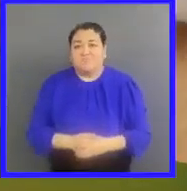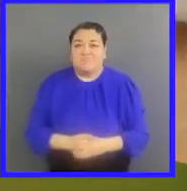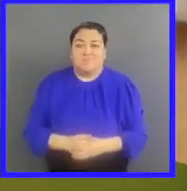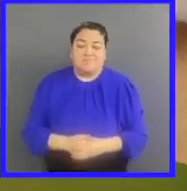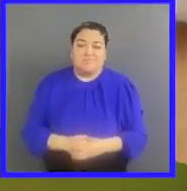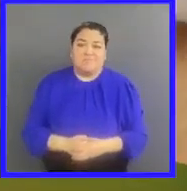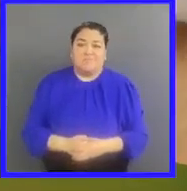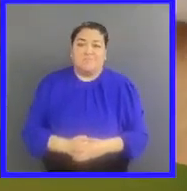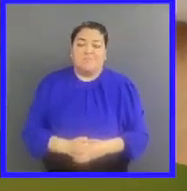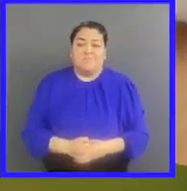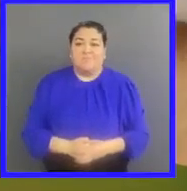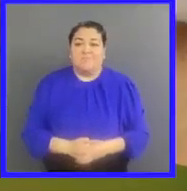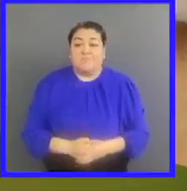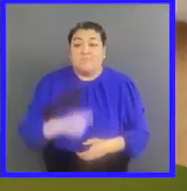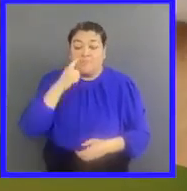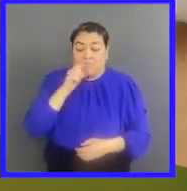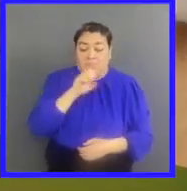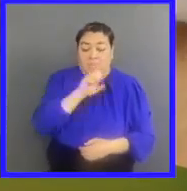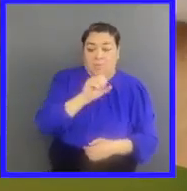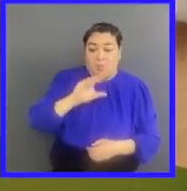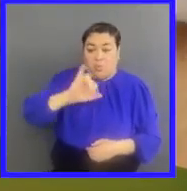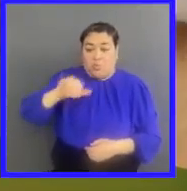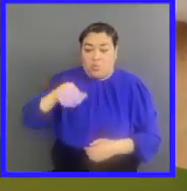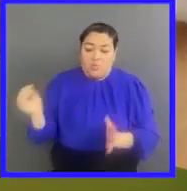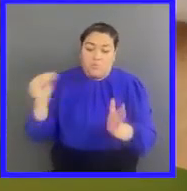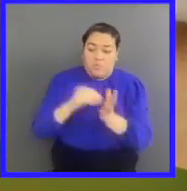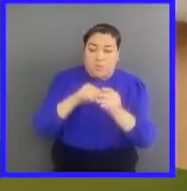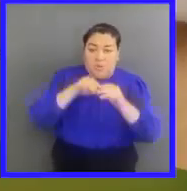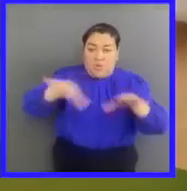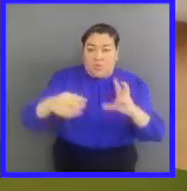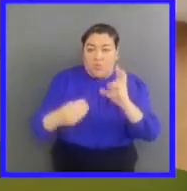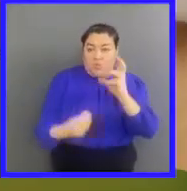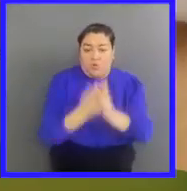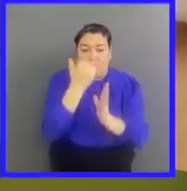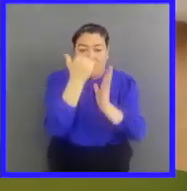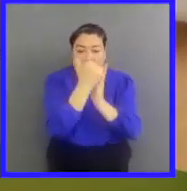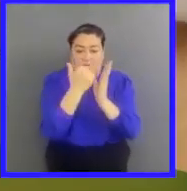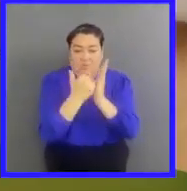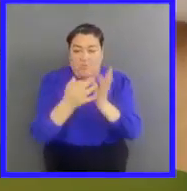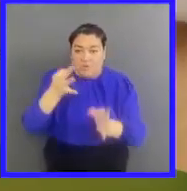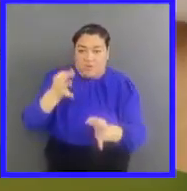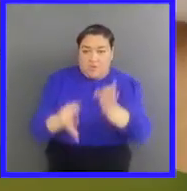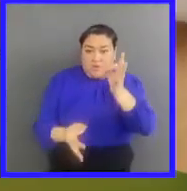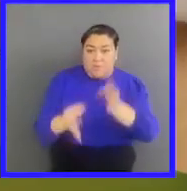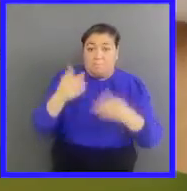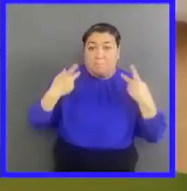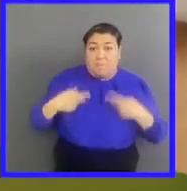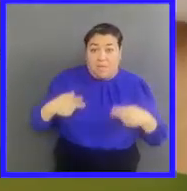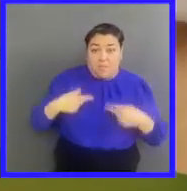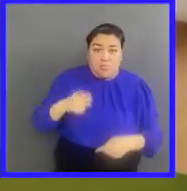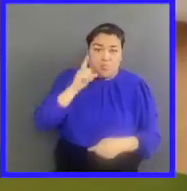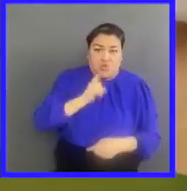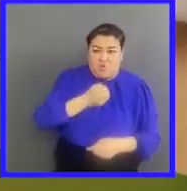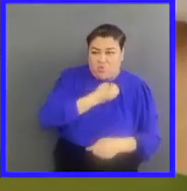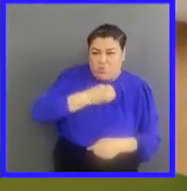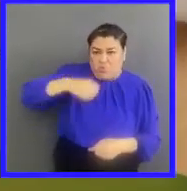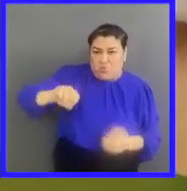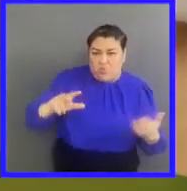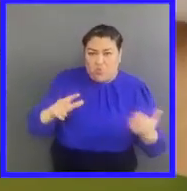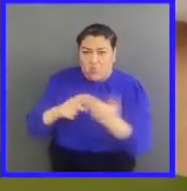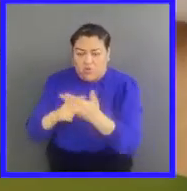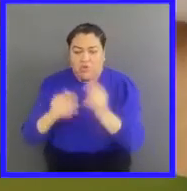La Suprema Corte publicó un nuevo protocolo para juzgar en casos de feminicidio. Entre sus objetivos destaca evitar